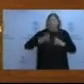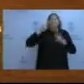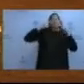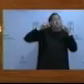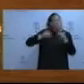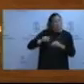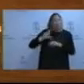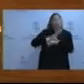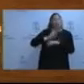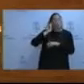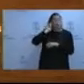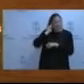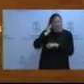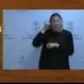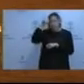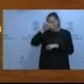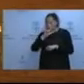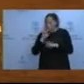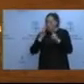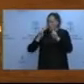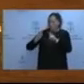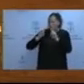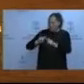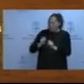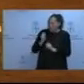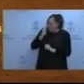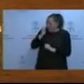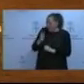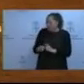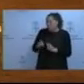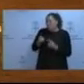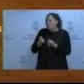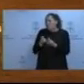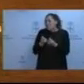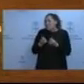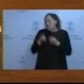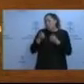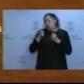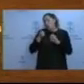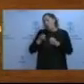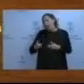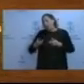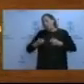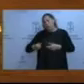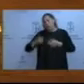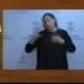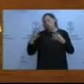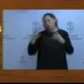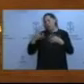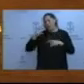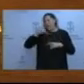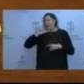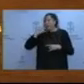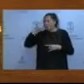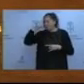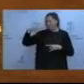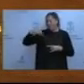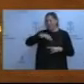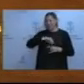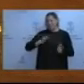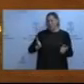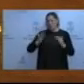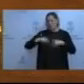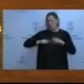Educación durante demasiados años en algo poco ético y que hoy aún estamos pagando. Espero